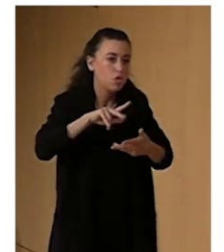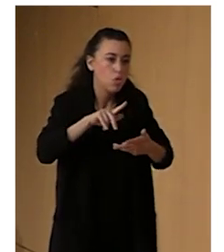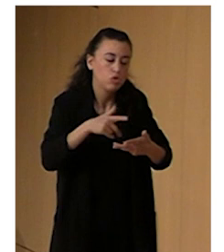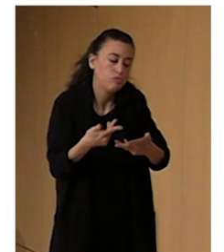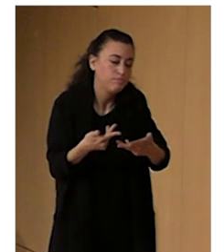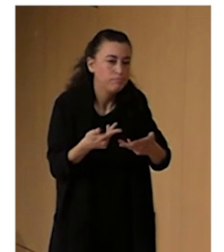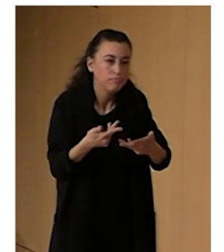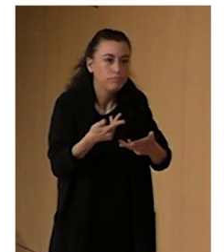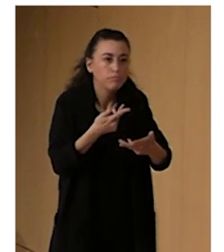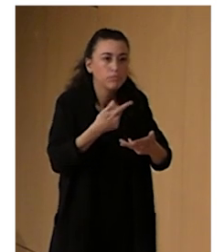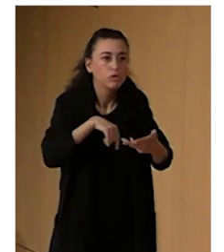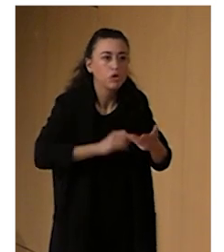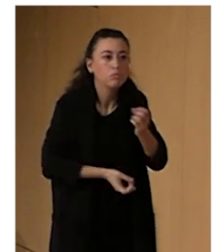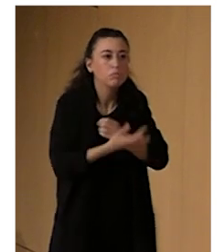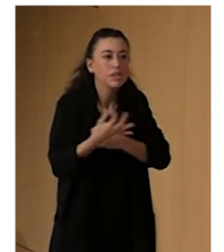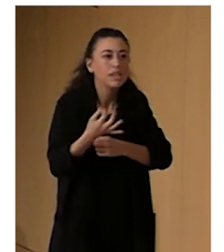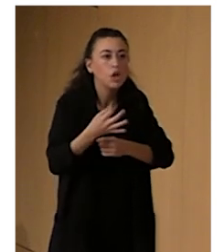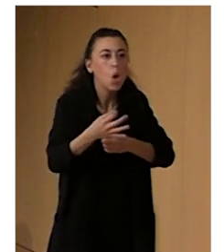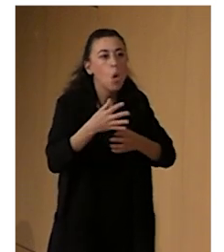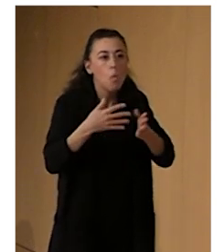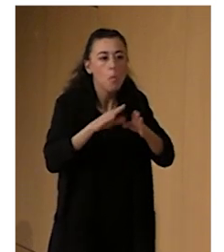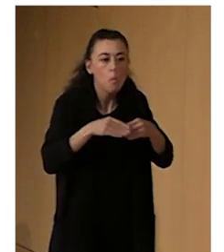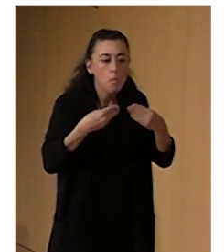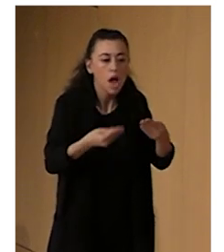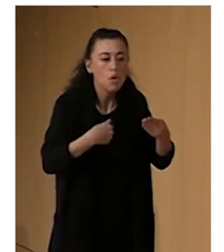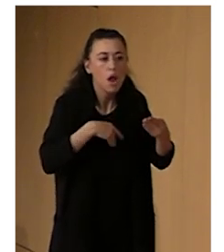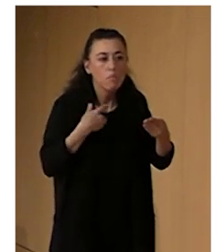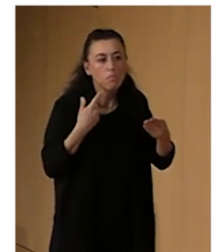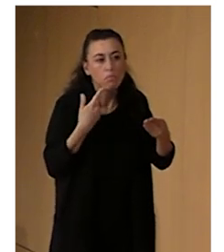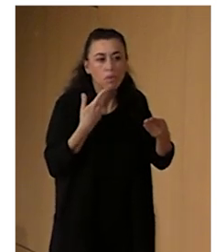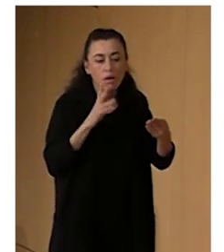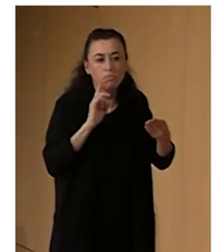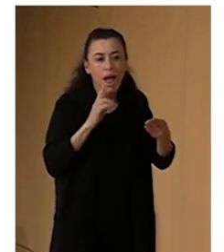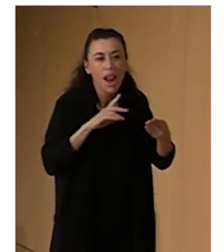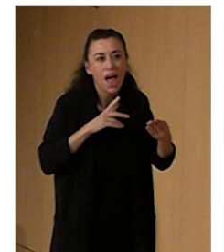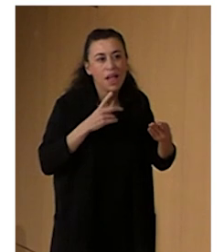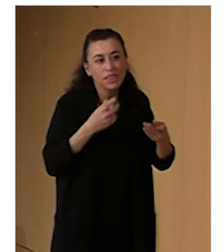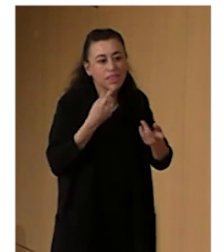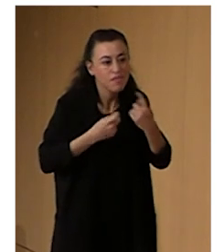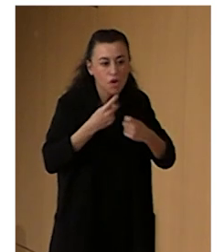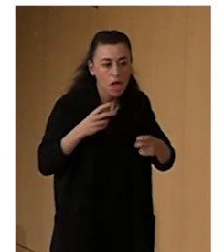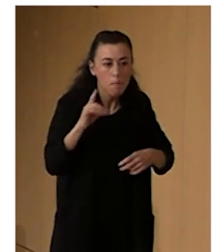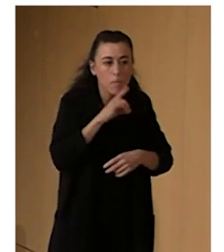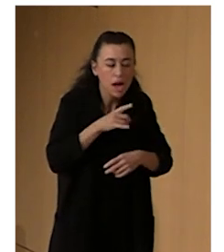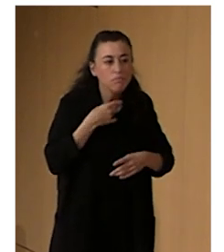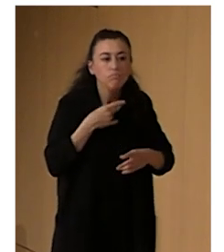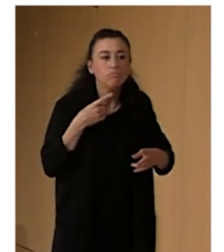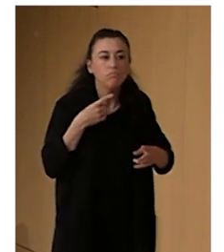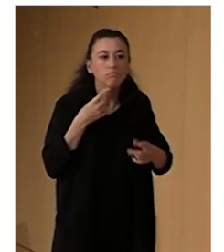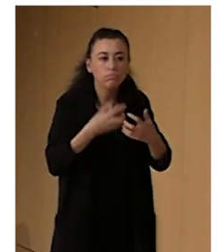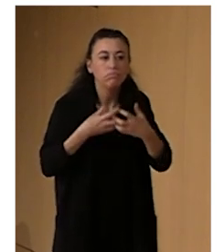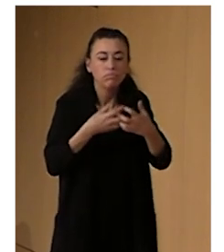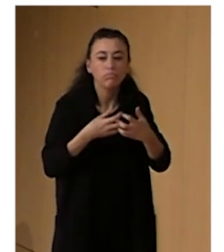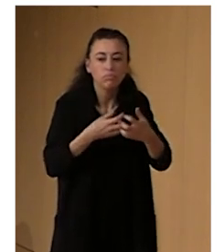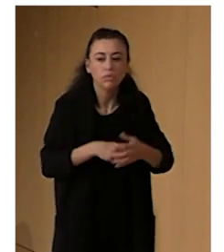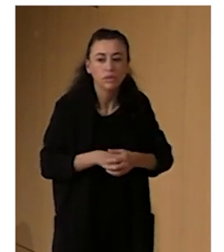desinformación en este caso con con parte del conocimiento que nosotros mismos teníamos y en colaboración con con maldita.es que como